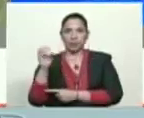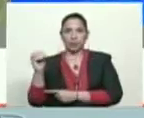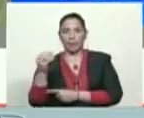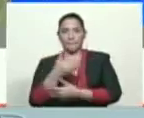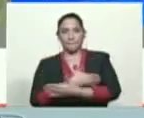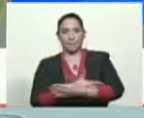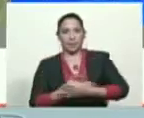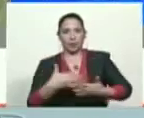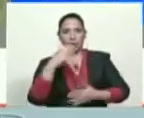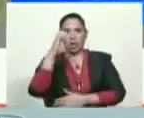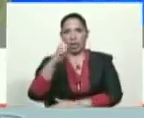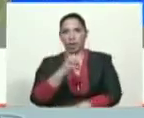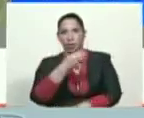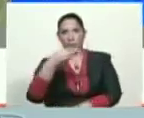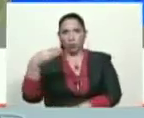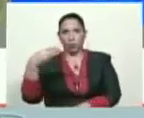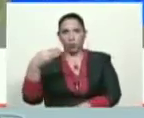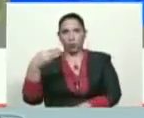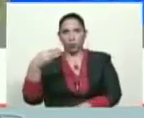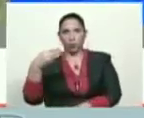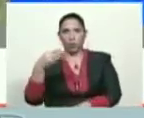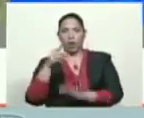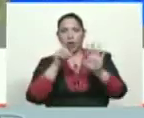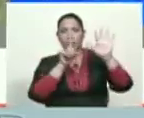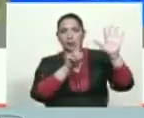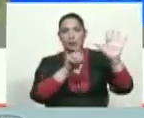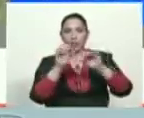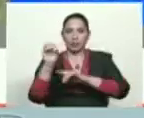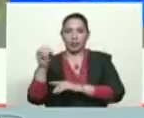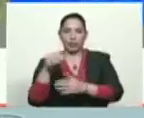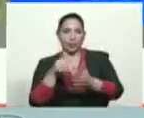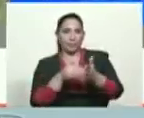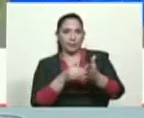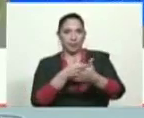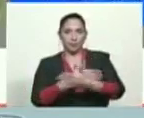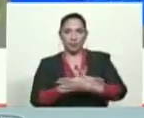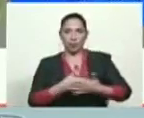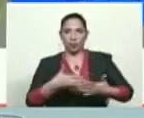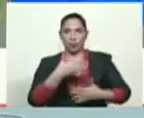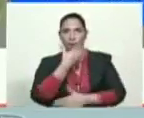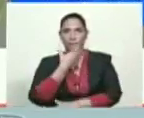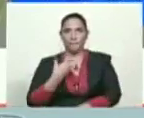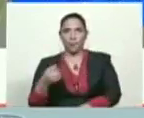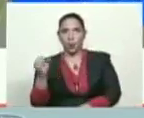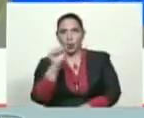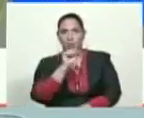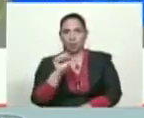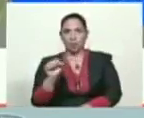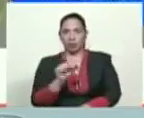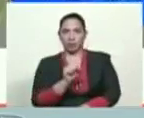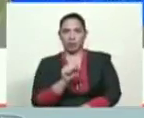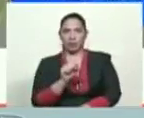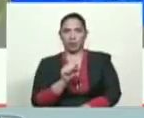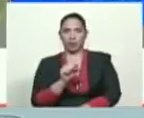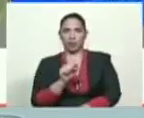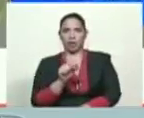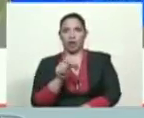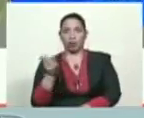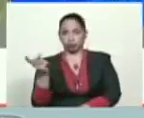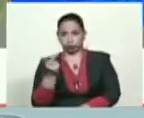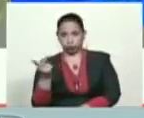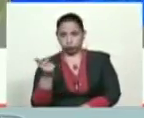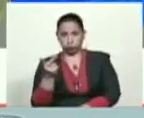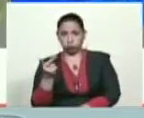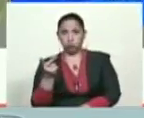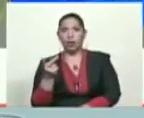de euros y 60 mil millones de bolívares los cuales serán ejecutados por